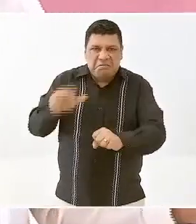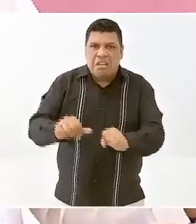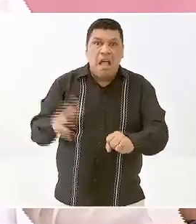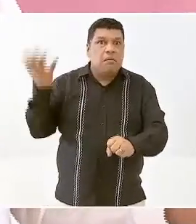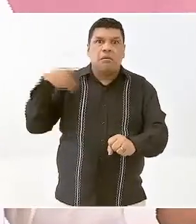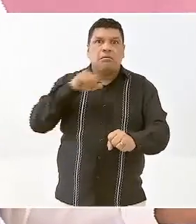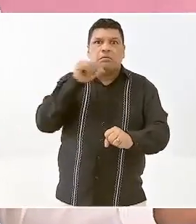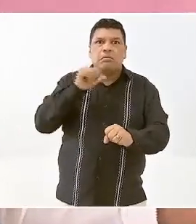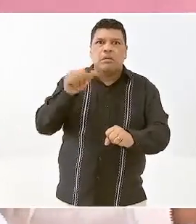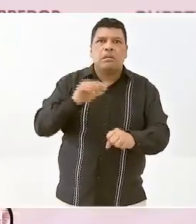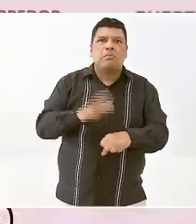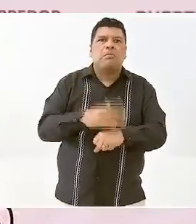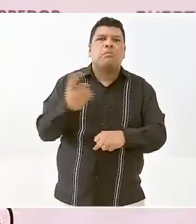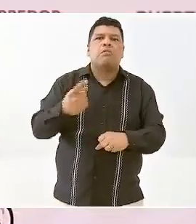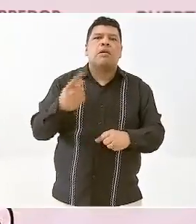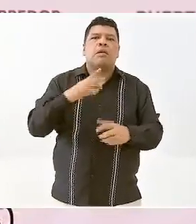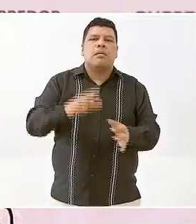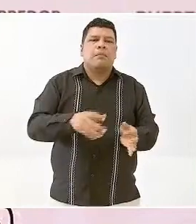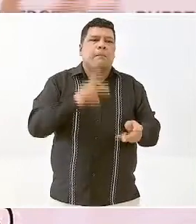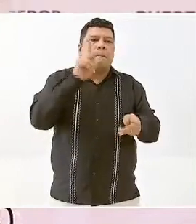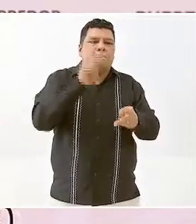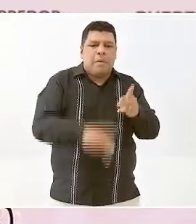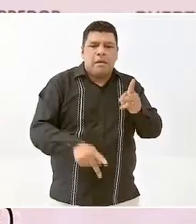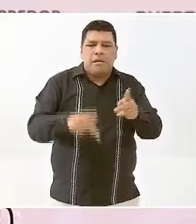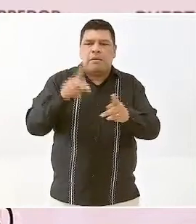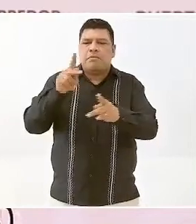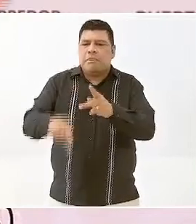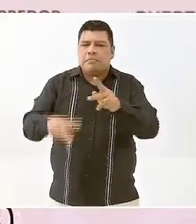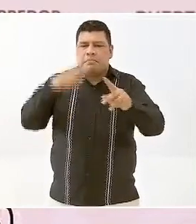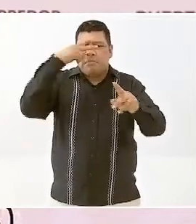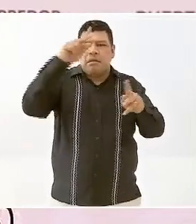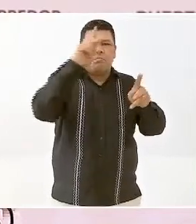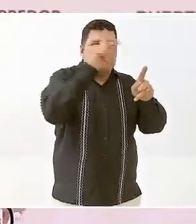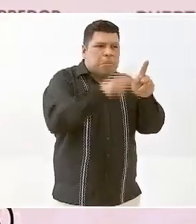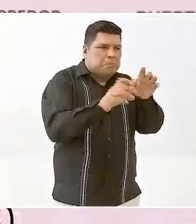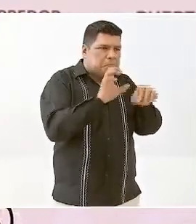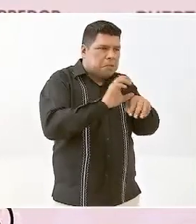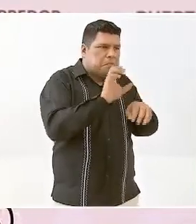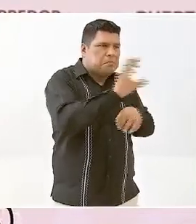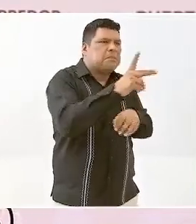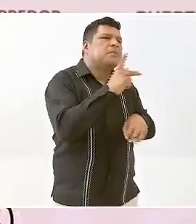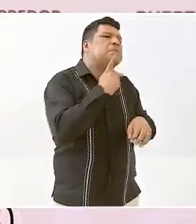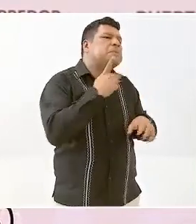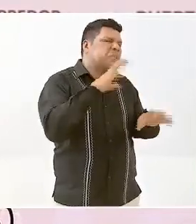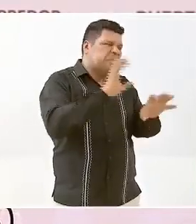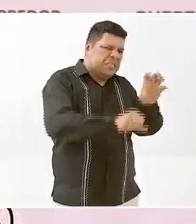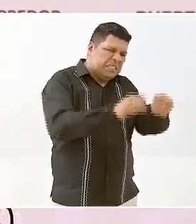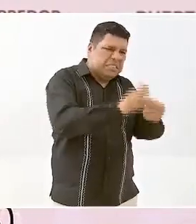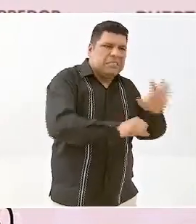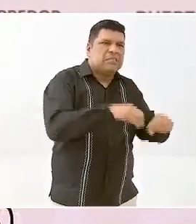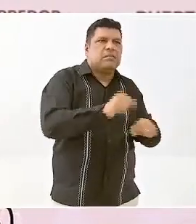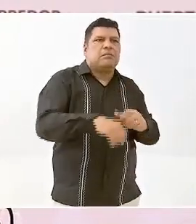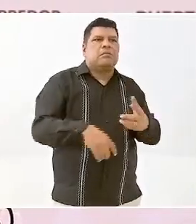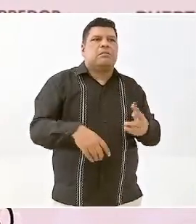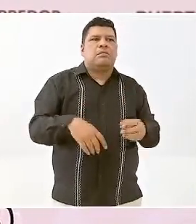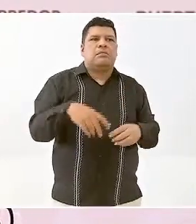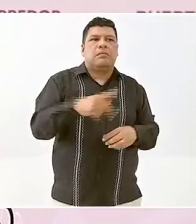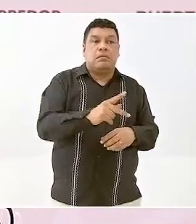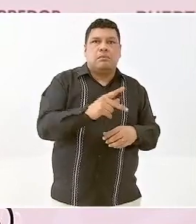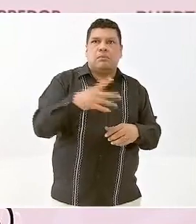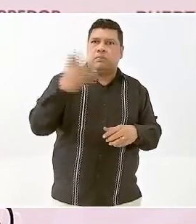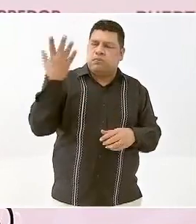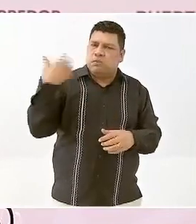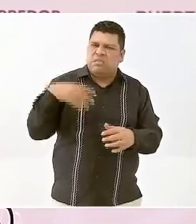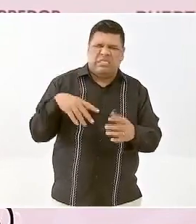porque estaban entregando bloques del territorio nacional para la explotación petrolera, como nunca en la